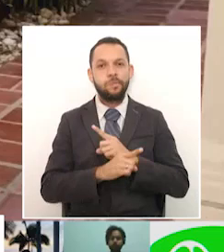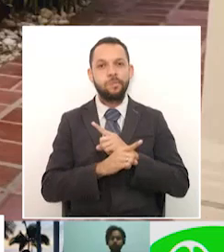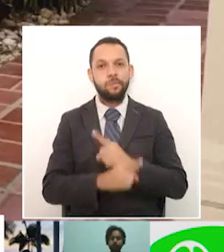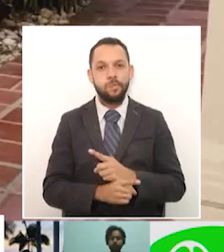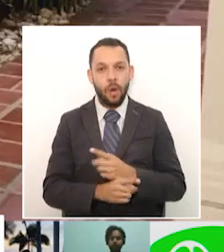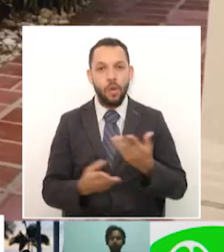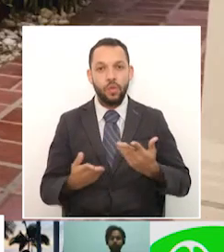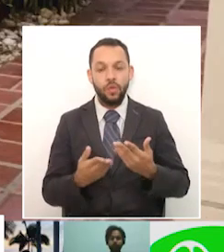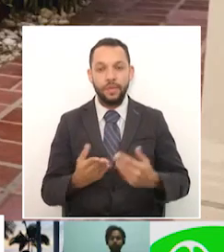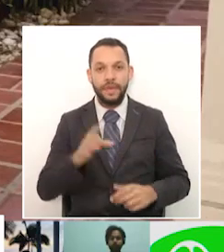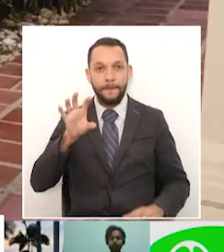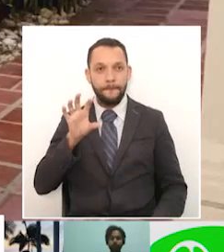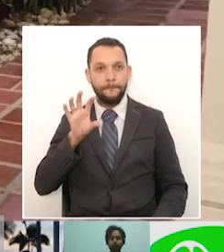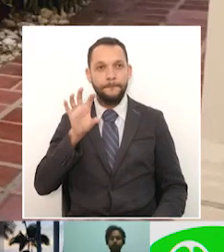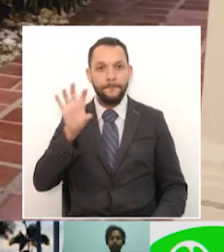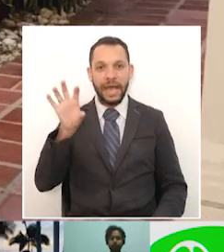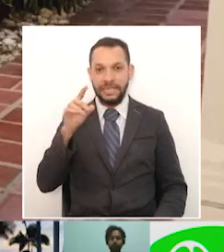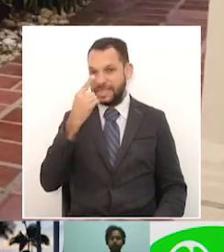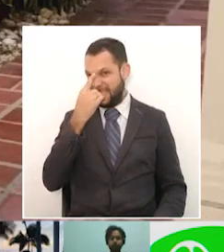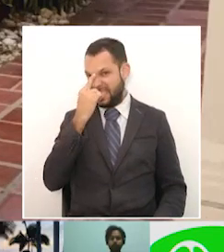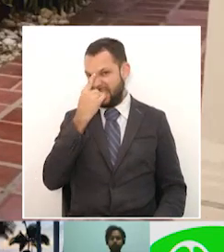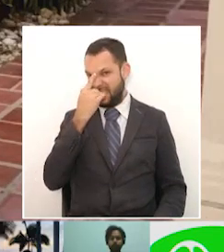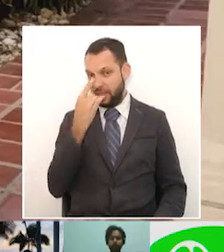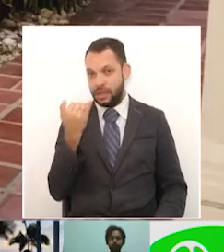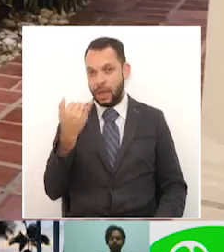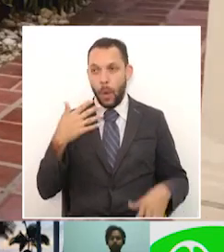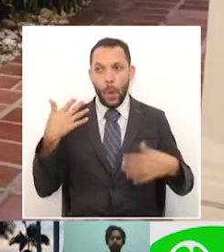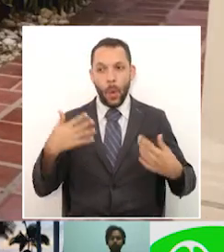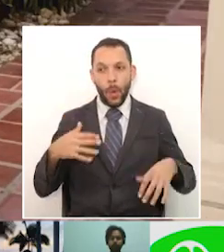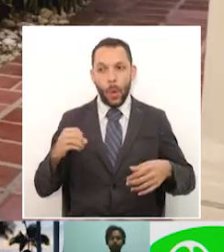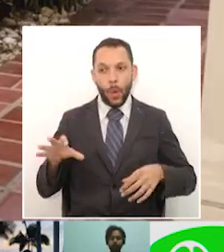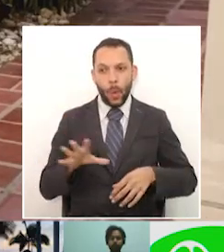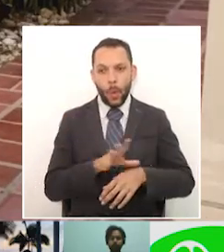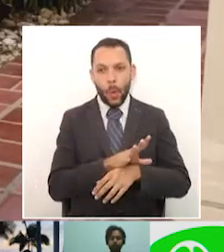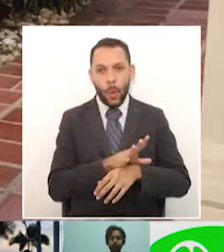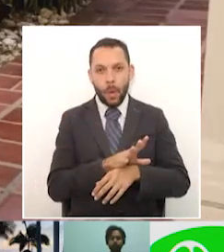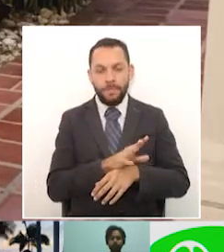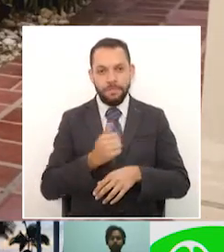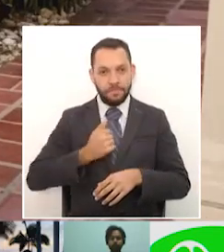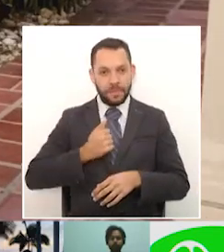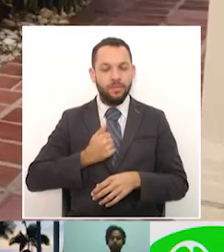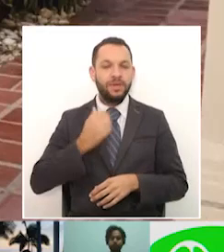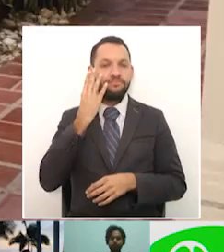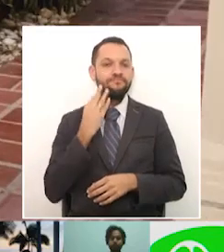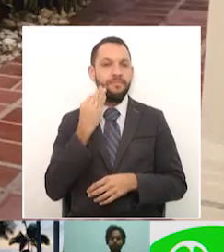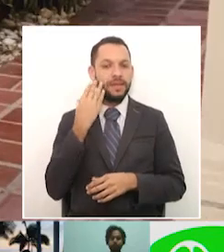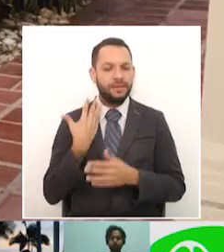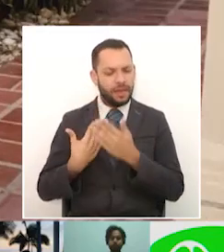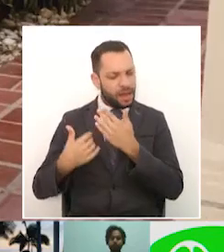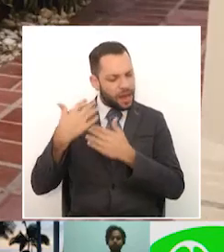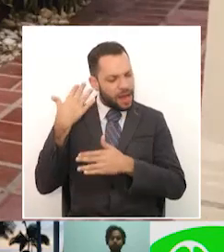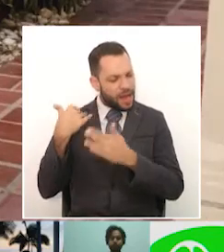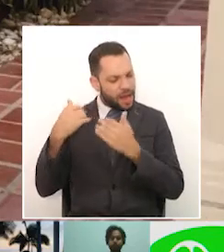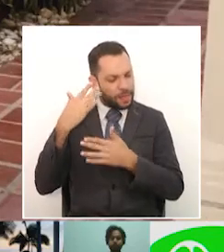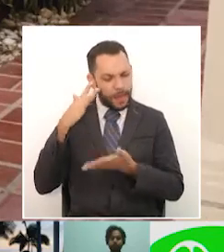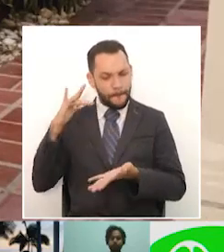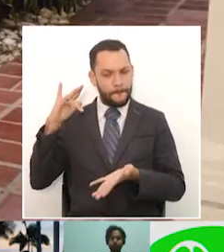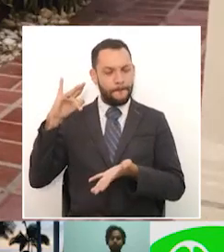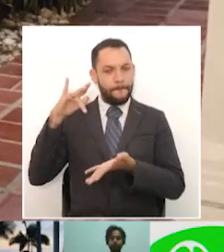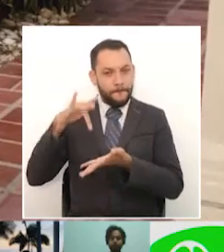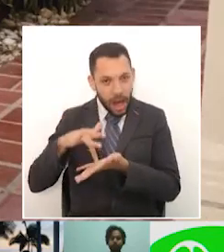desde India. Y les quiero contar parte de una anécdota que viví, porque tuve la oportunidad de irme